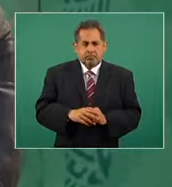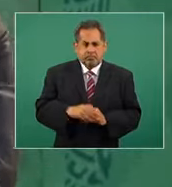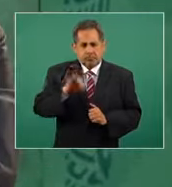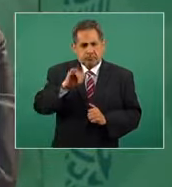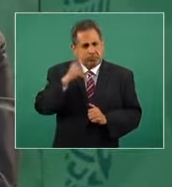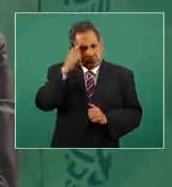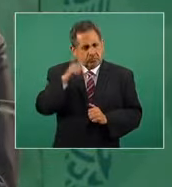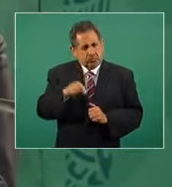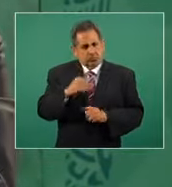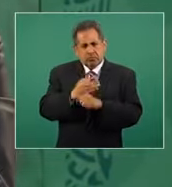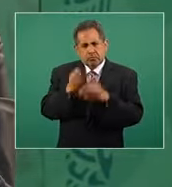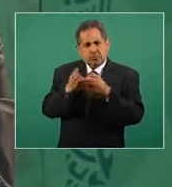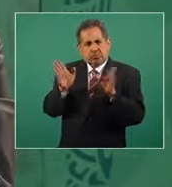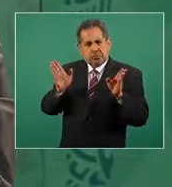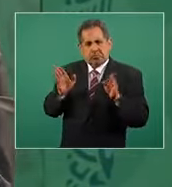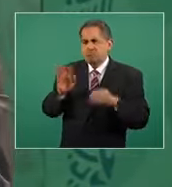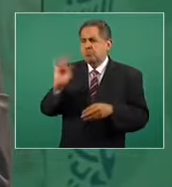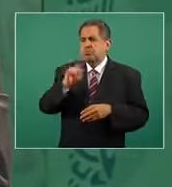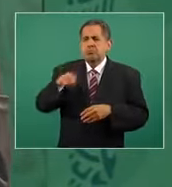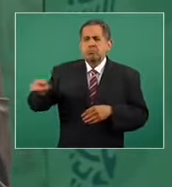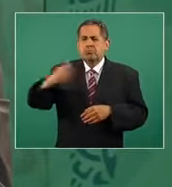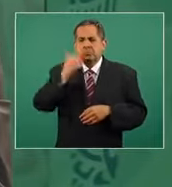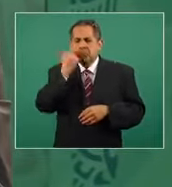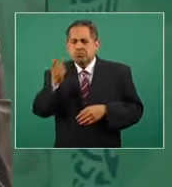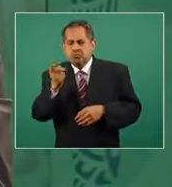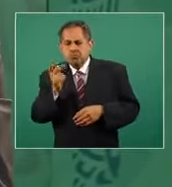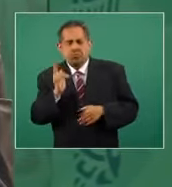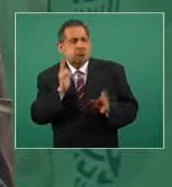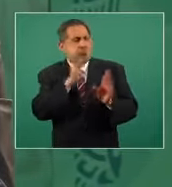está abierta a quien